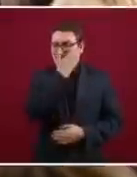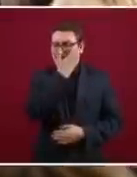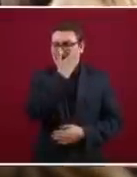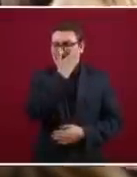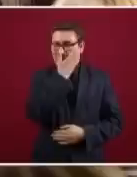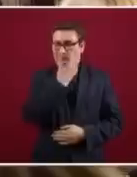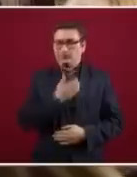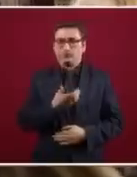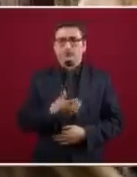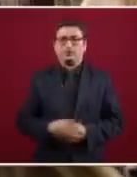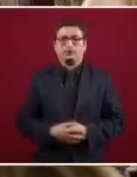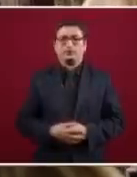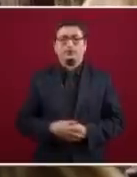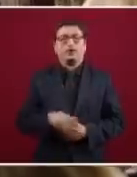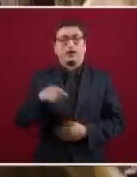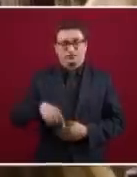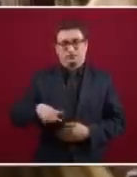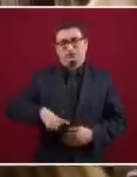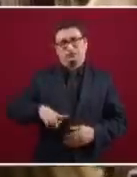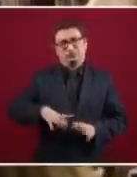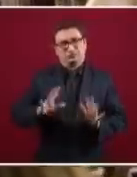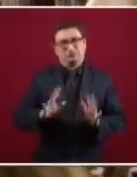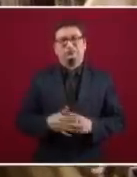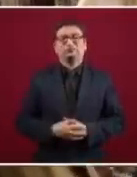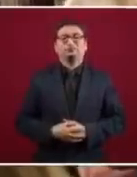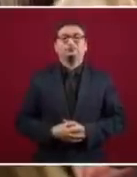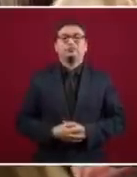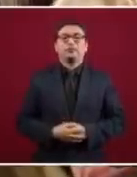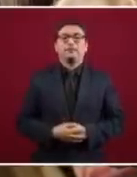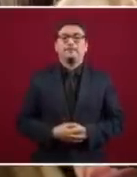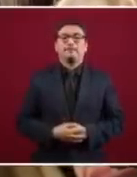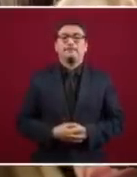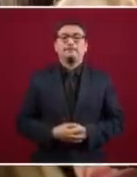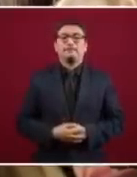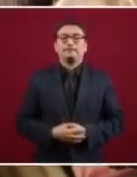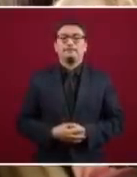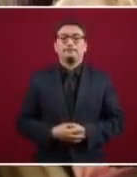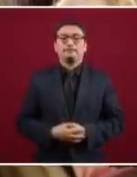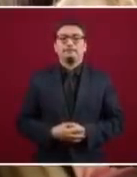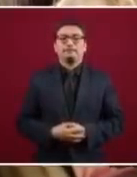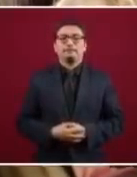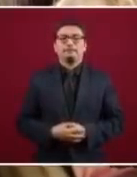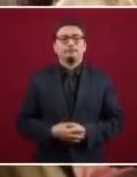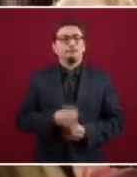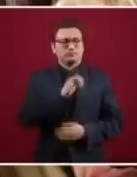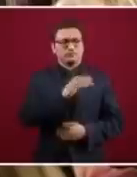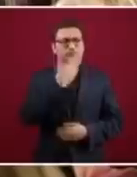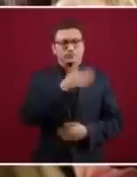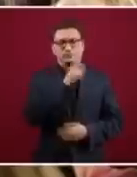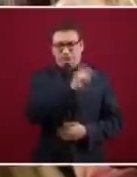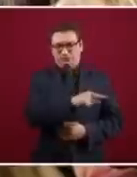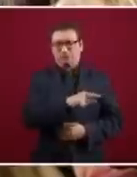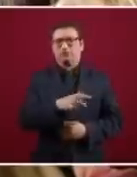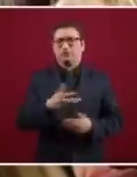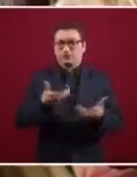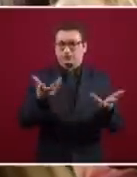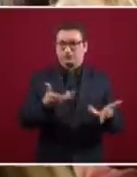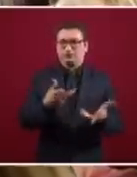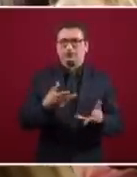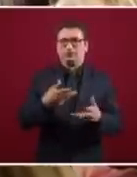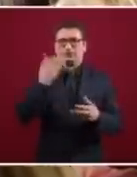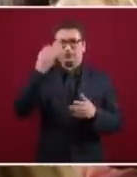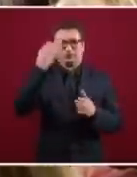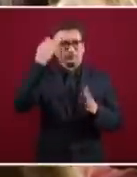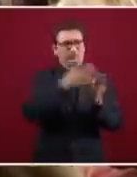cuando menos en nuestro gobierno bien también haciendo referencia a la